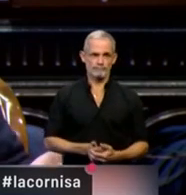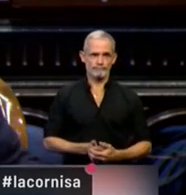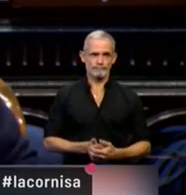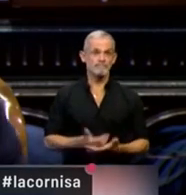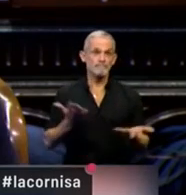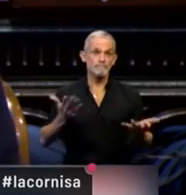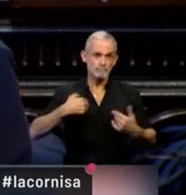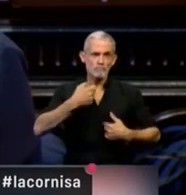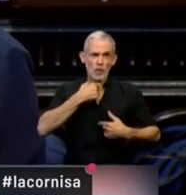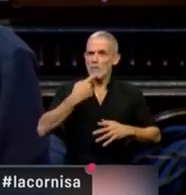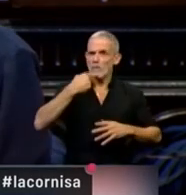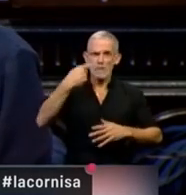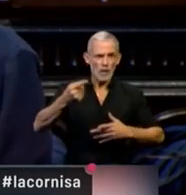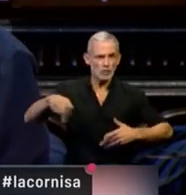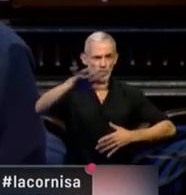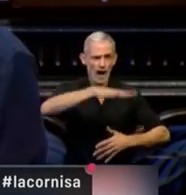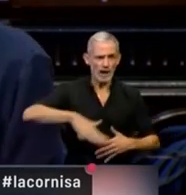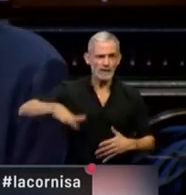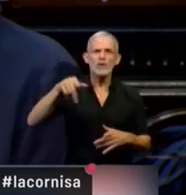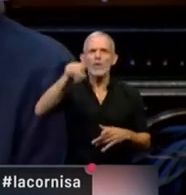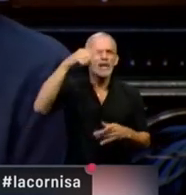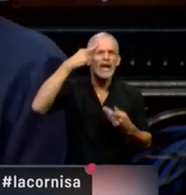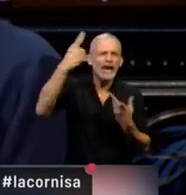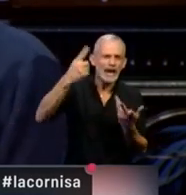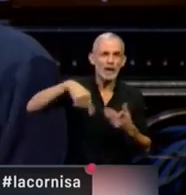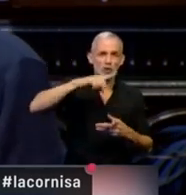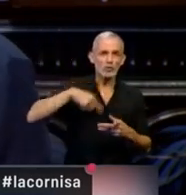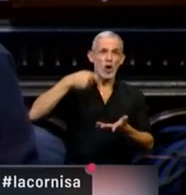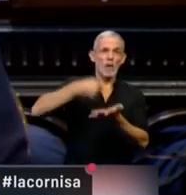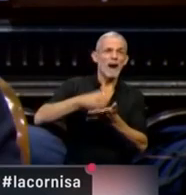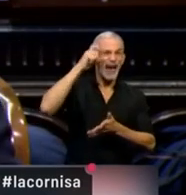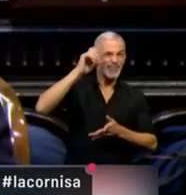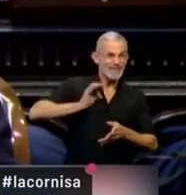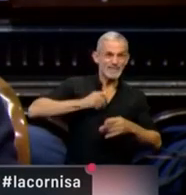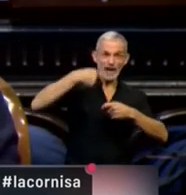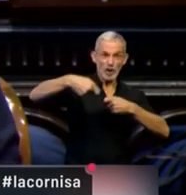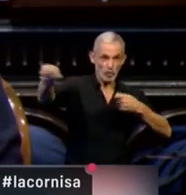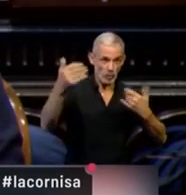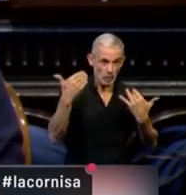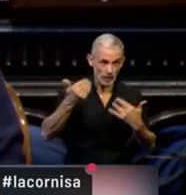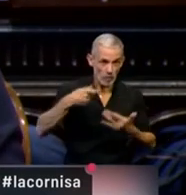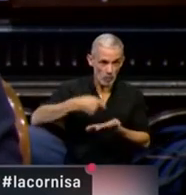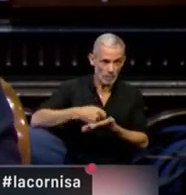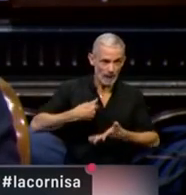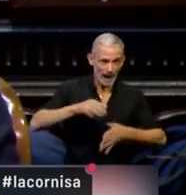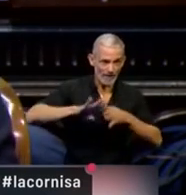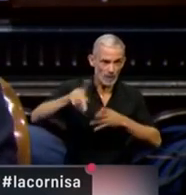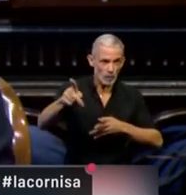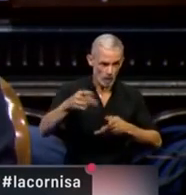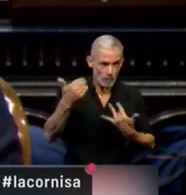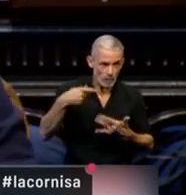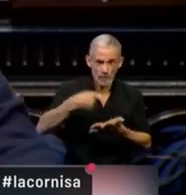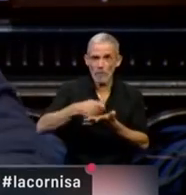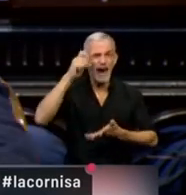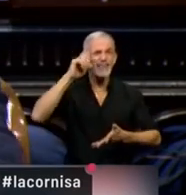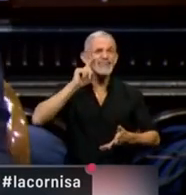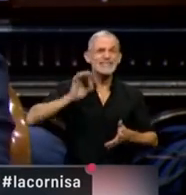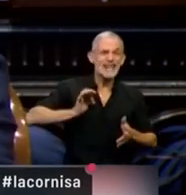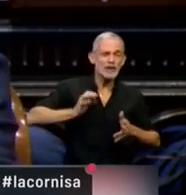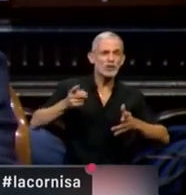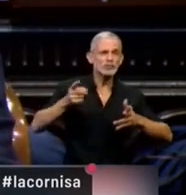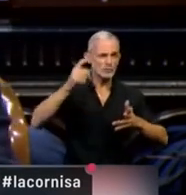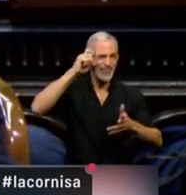Yo les quiero preguntar, ¿les parece a ustedes que la podemos pagar en 10 años? ¿La podemos pagar en 10 años la deuda con